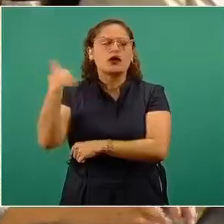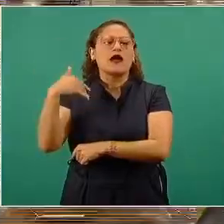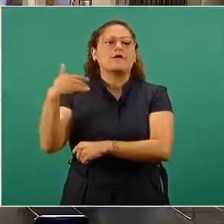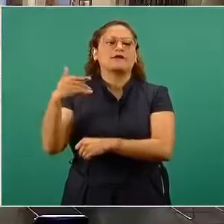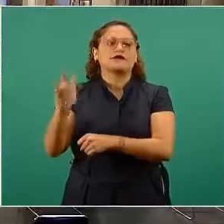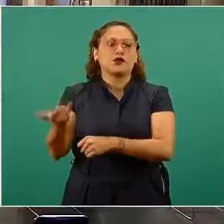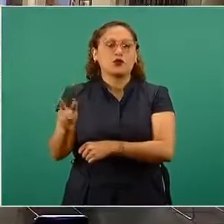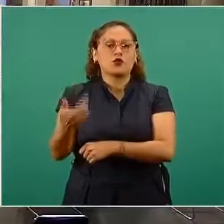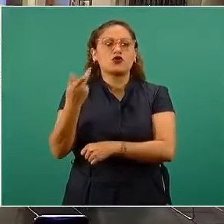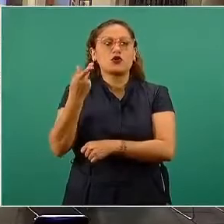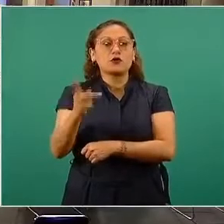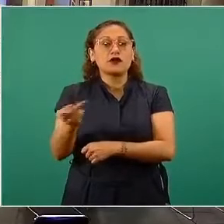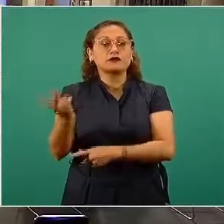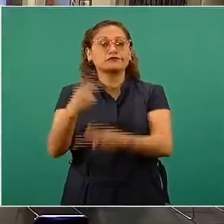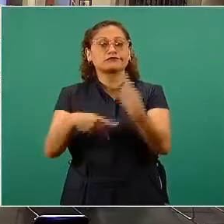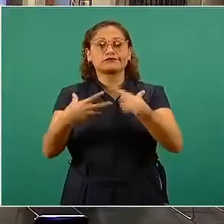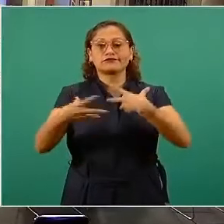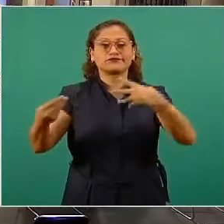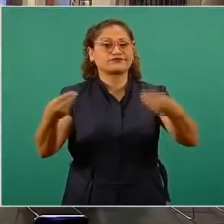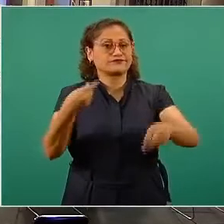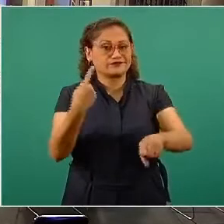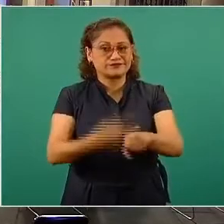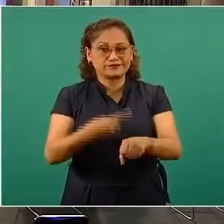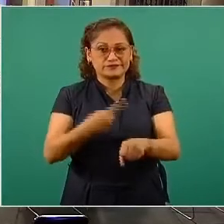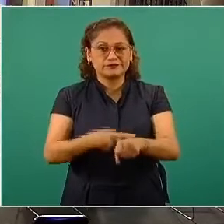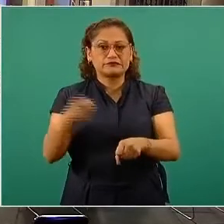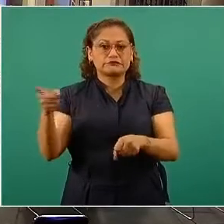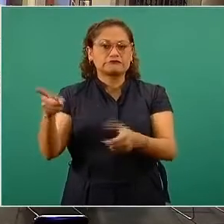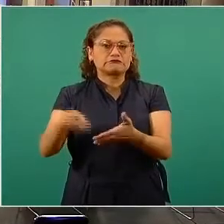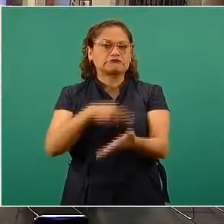y definitivamente ya se